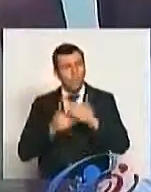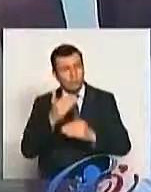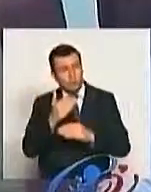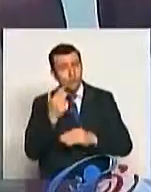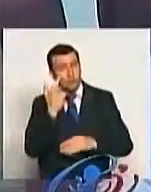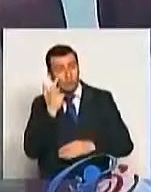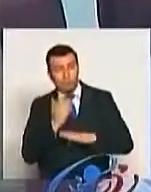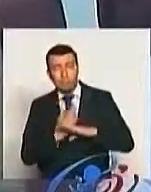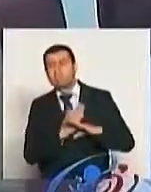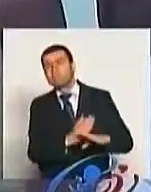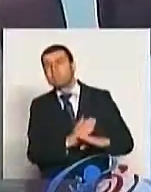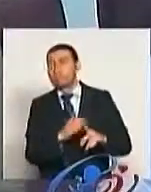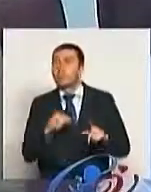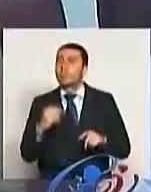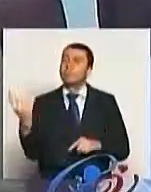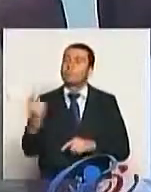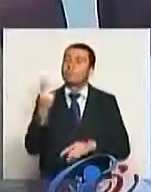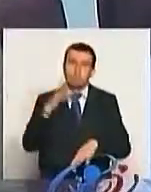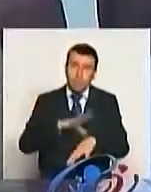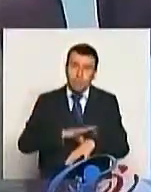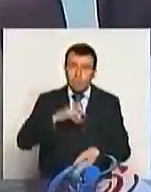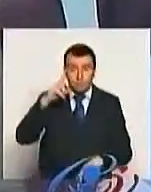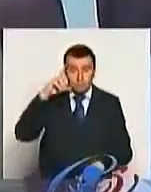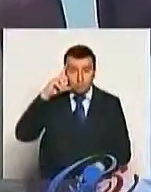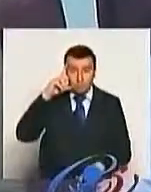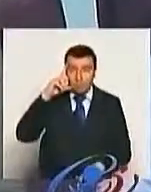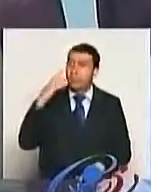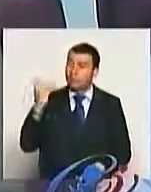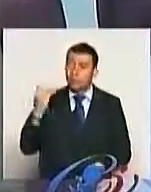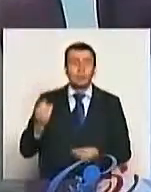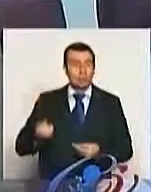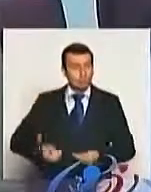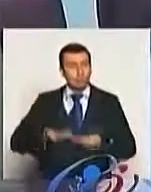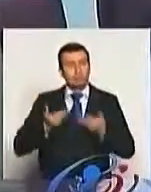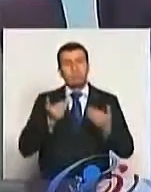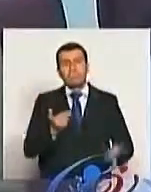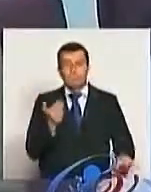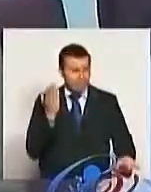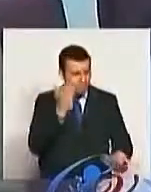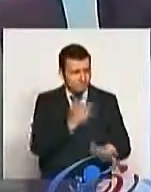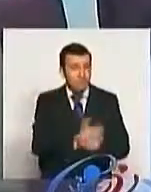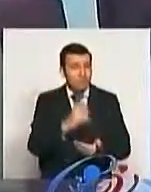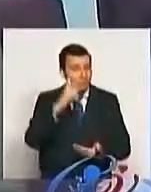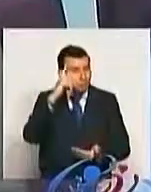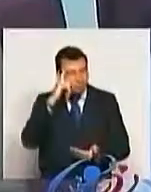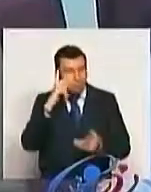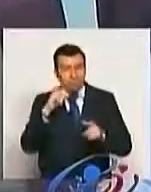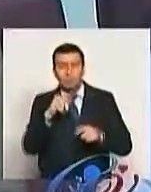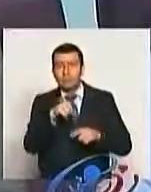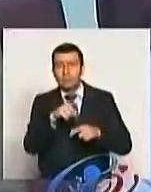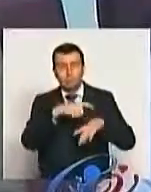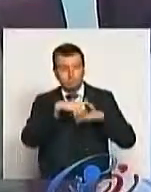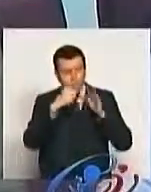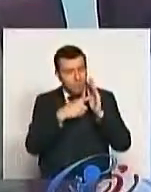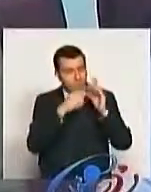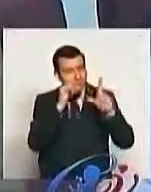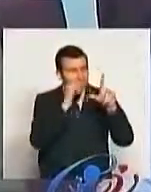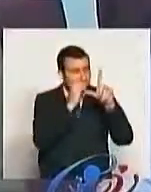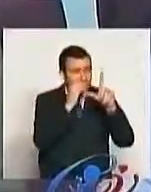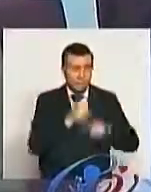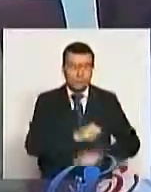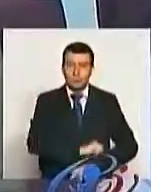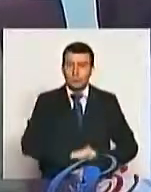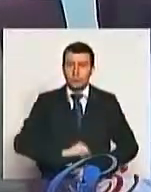y a todos los ginecólogos que están haciendo estos paquetes de citología, colposcopia, ecografía transvaginal y la